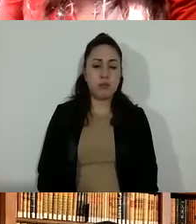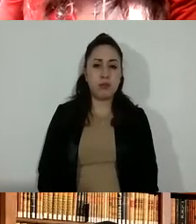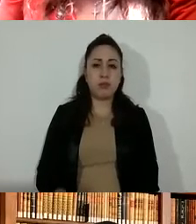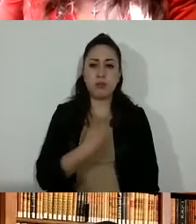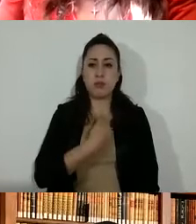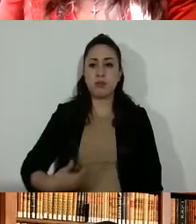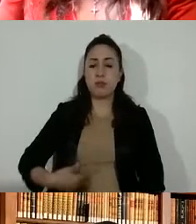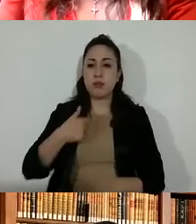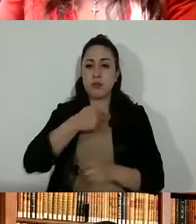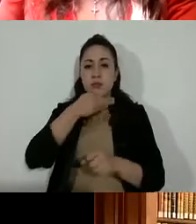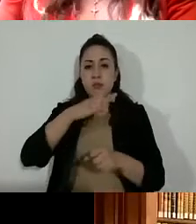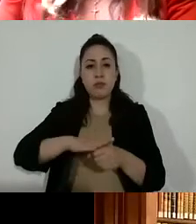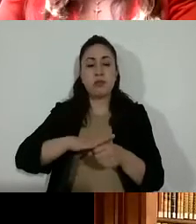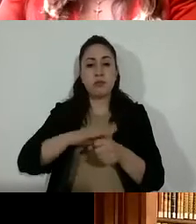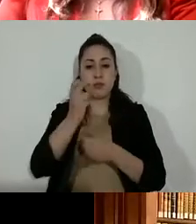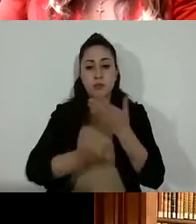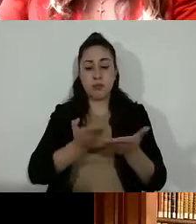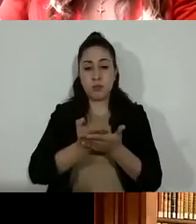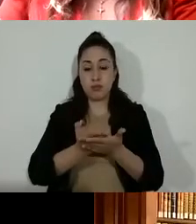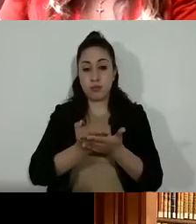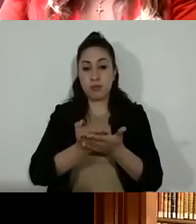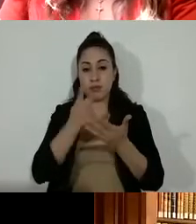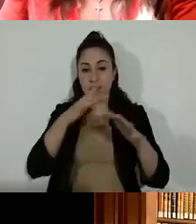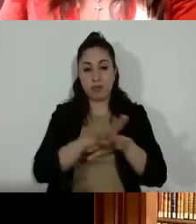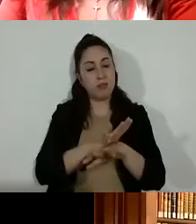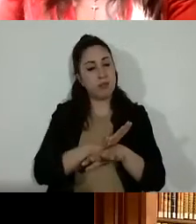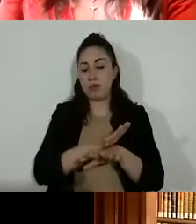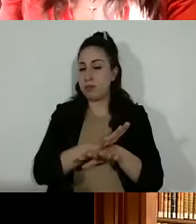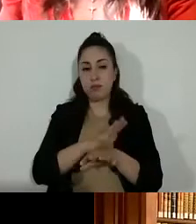le informo que las modificaciones planteadas no han sido aprobadas.